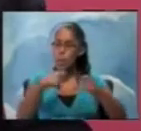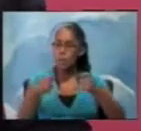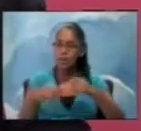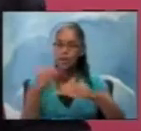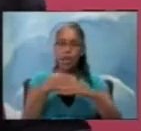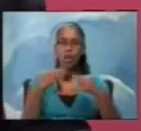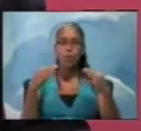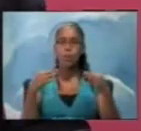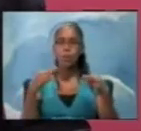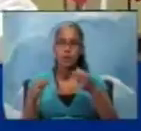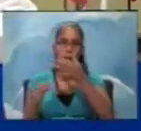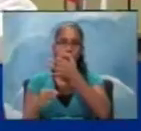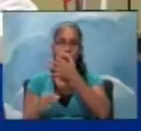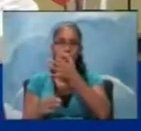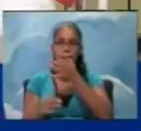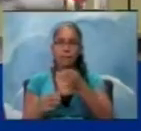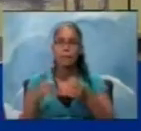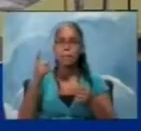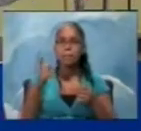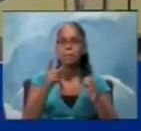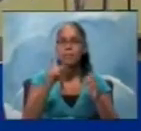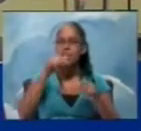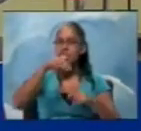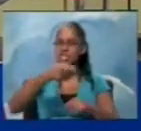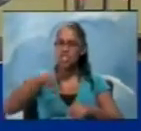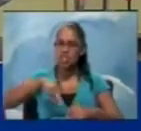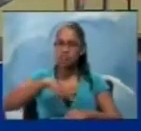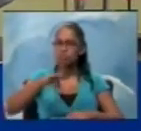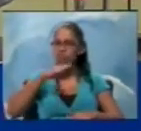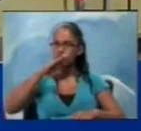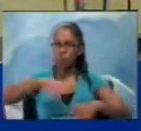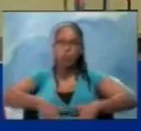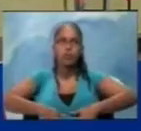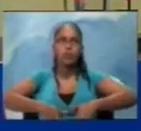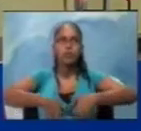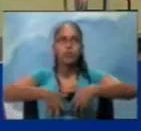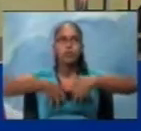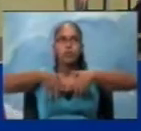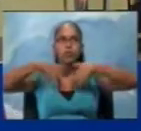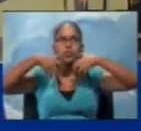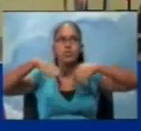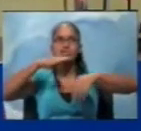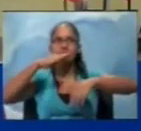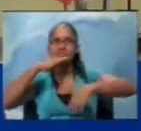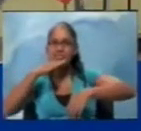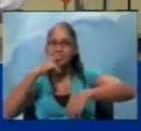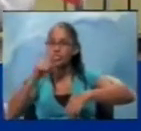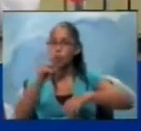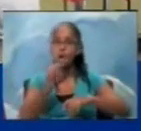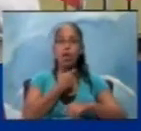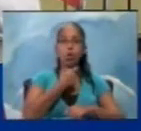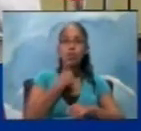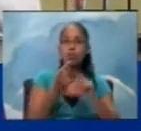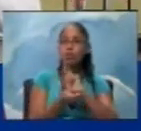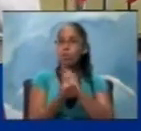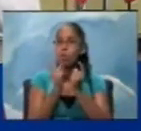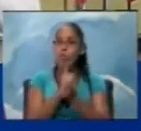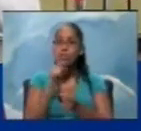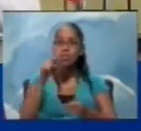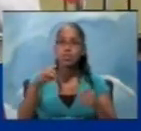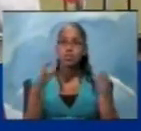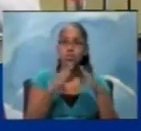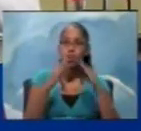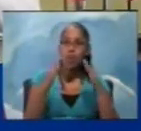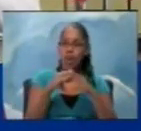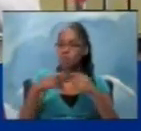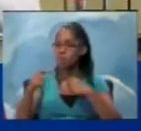popular. Sí, Señor. Se enojó el Señor. Al Señor no le gusta que le conviertan su casa en un